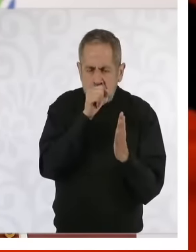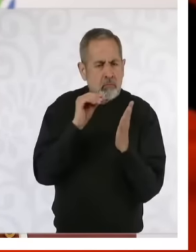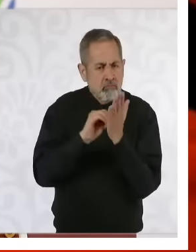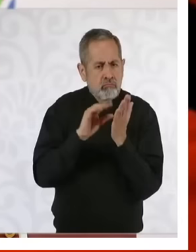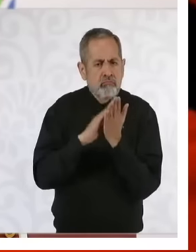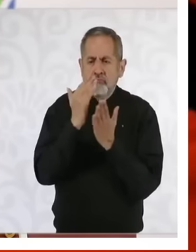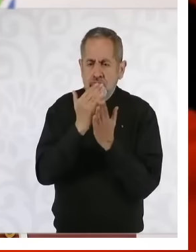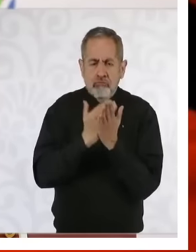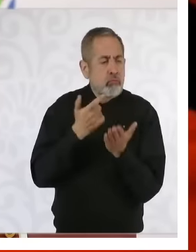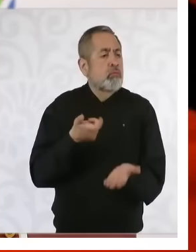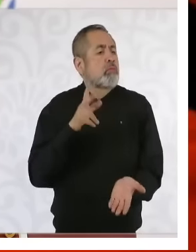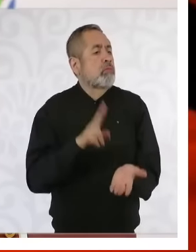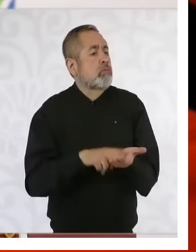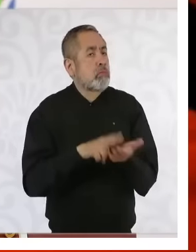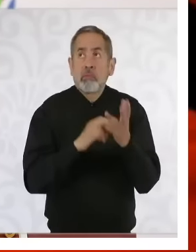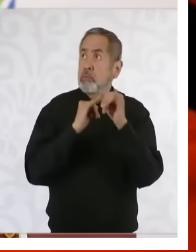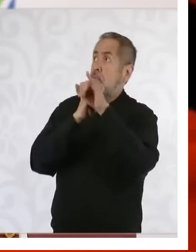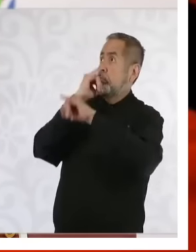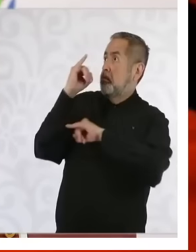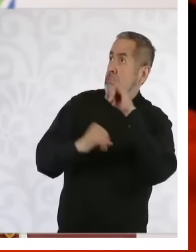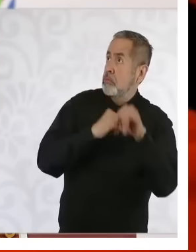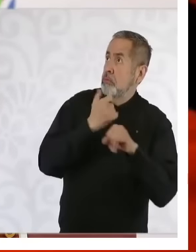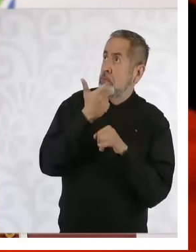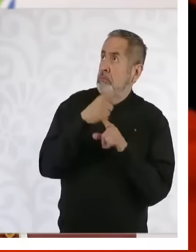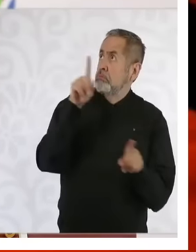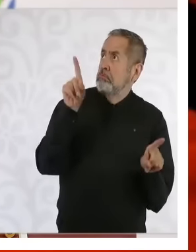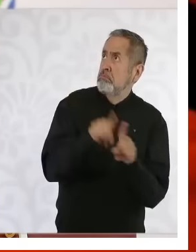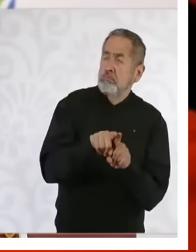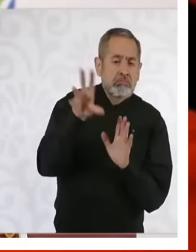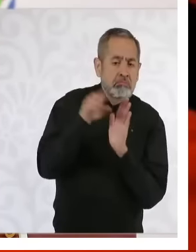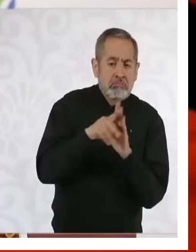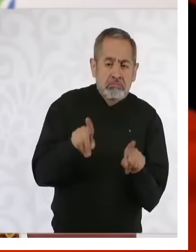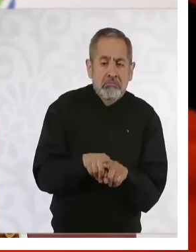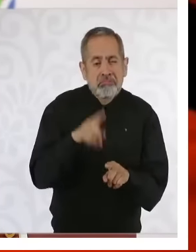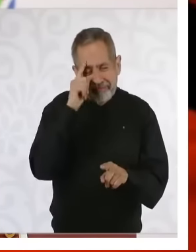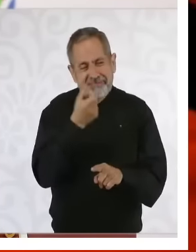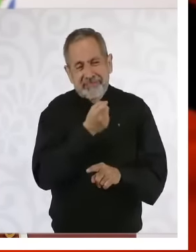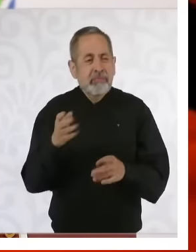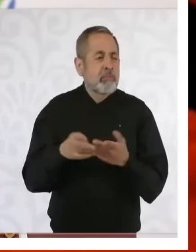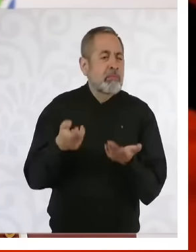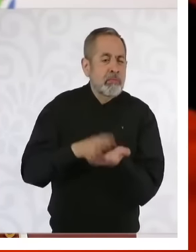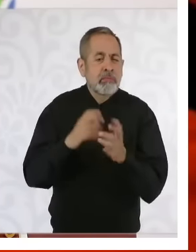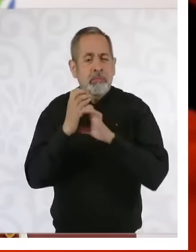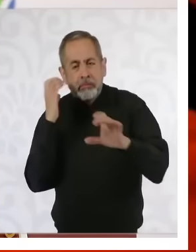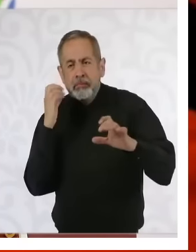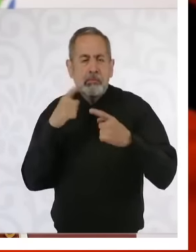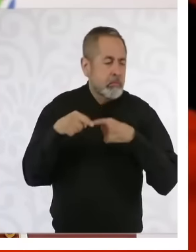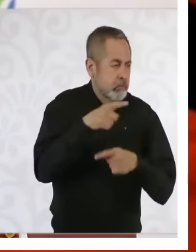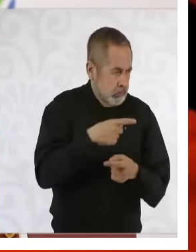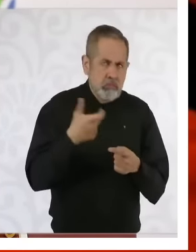está establecida a partir del precio internacional, de los costos de transporte y al mismo tiempo la